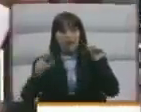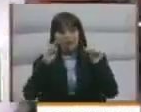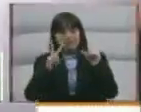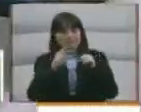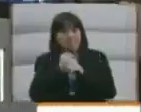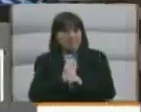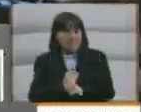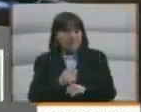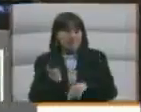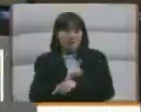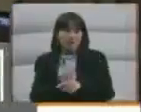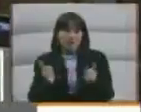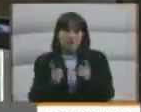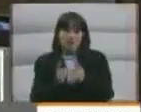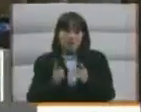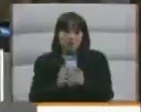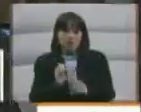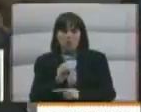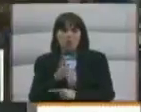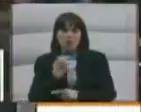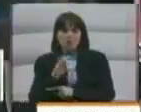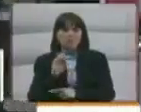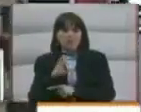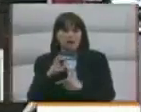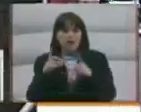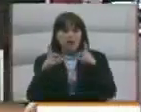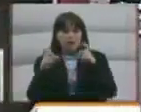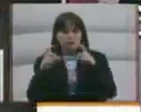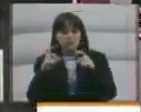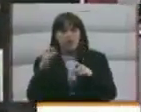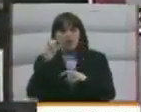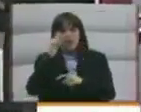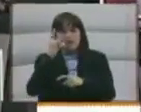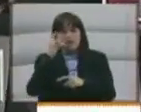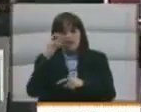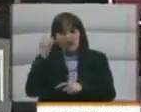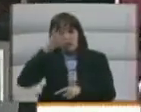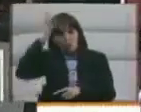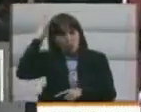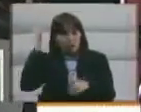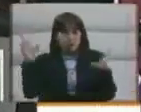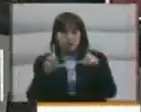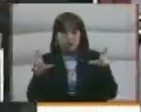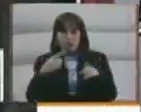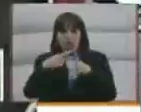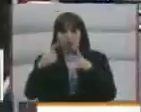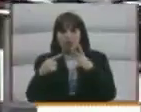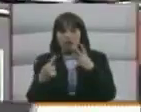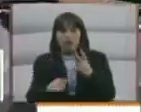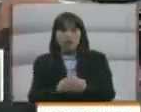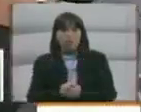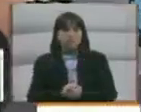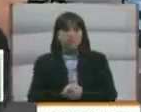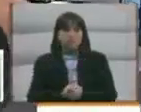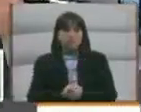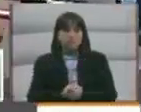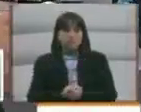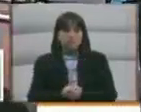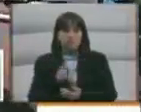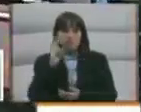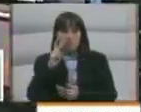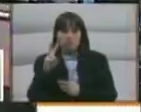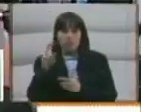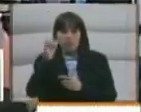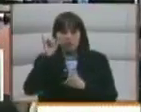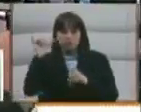pero la vamos a estar comunicando a través de nuestras redes sociales, a través de laiguana.tv, etcétera, etcétera, etcétera. Vamos a voltear las cámaras. Acompáñenme